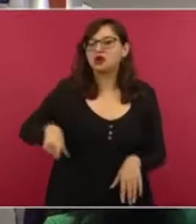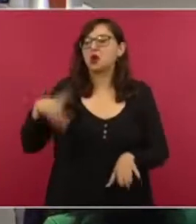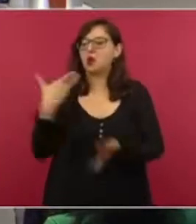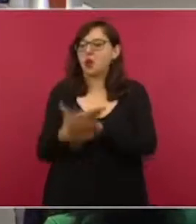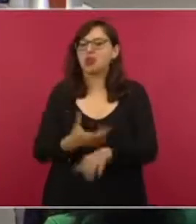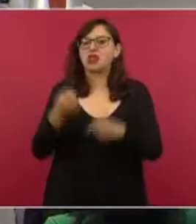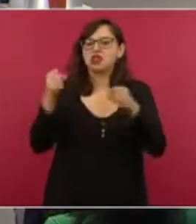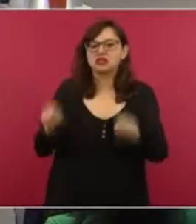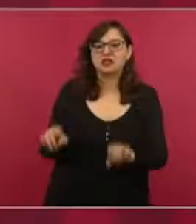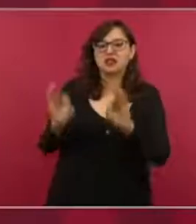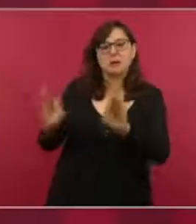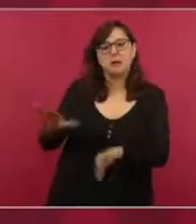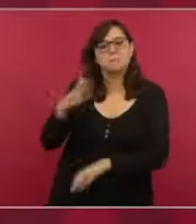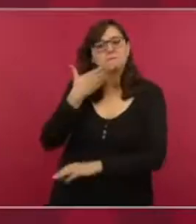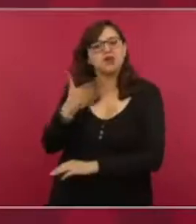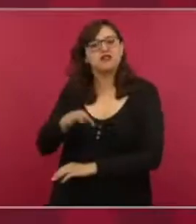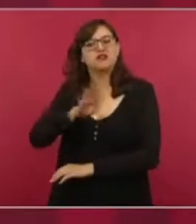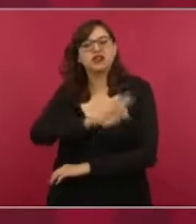dictadores.